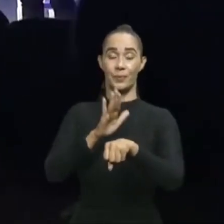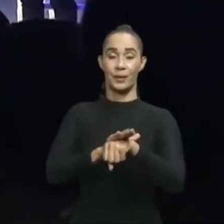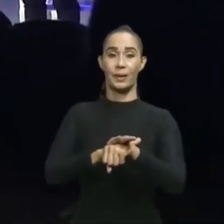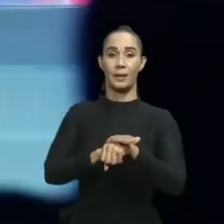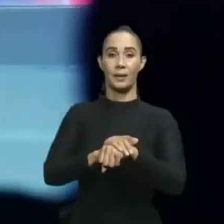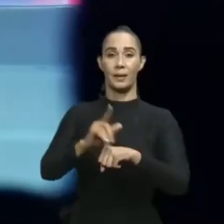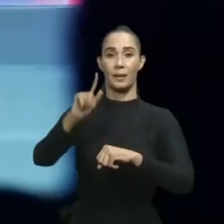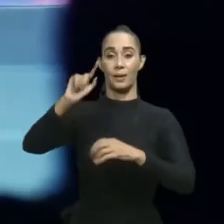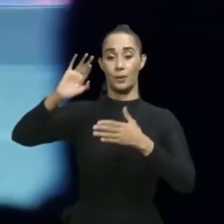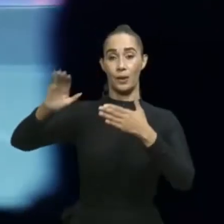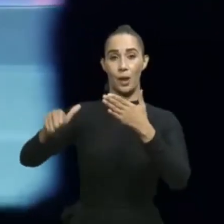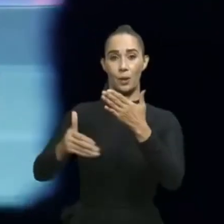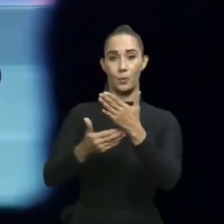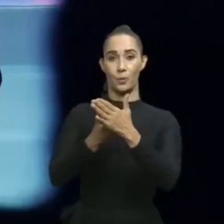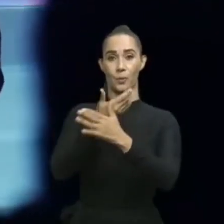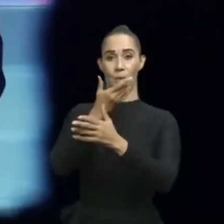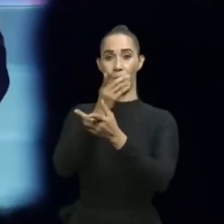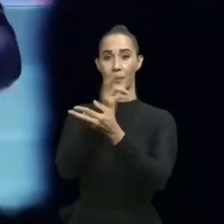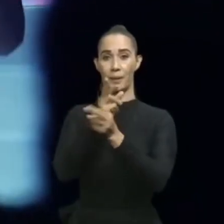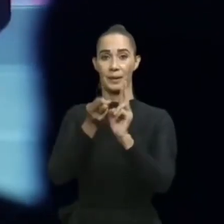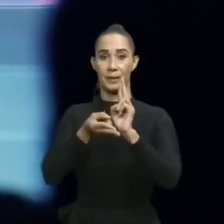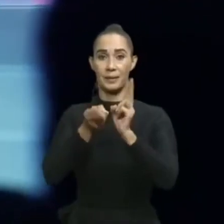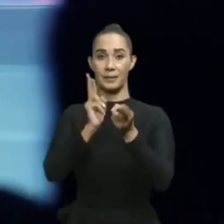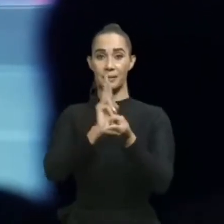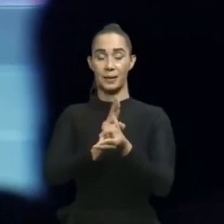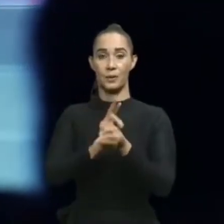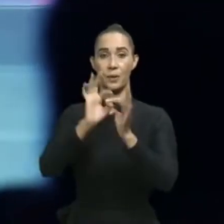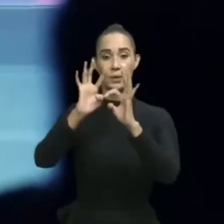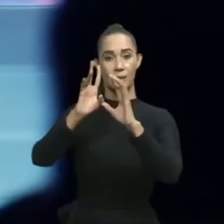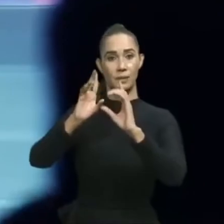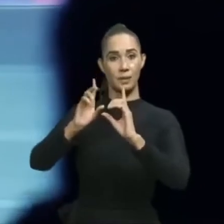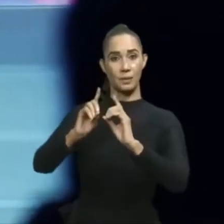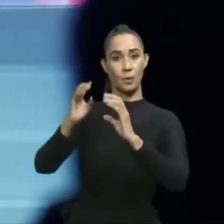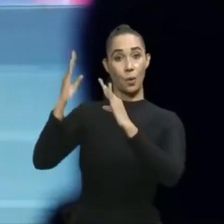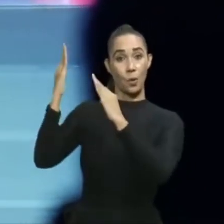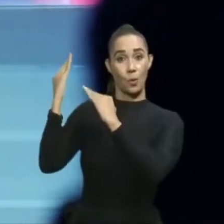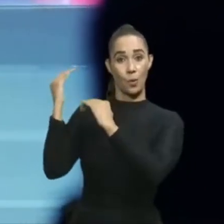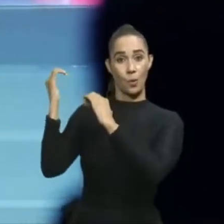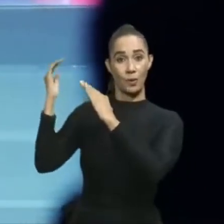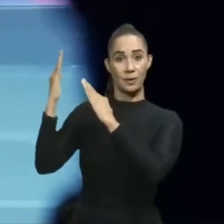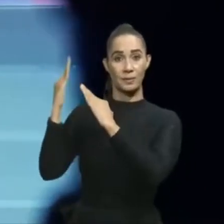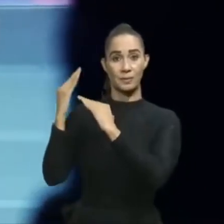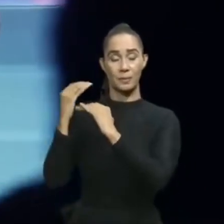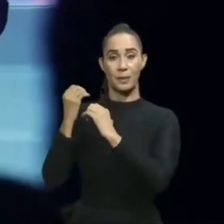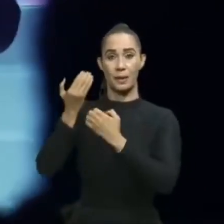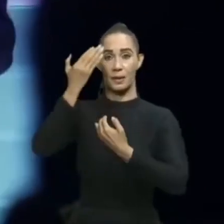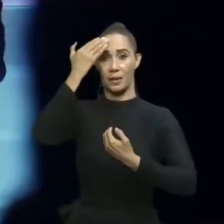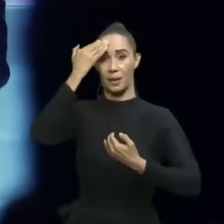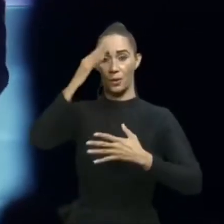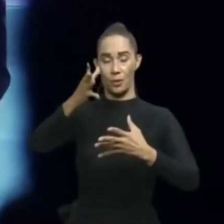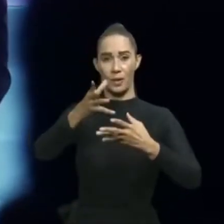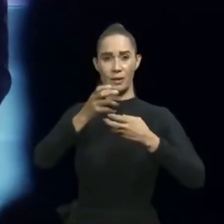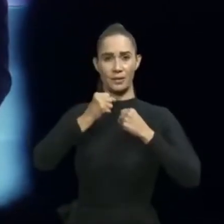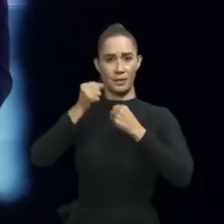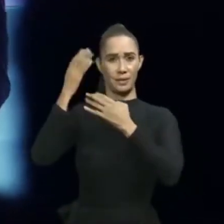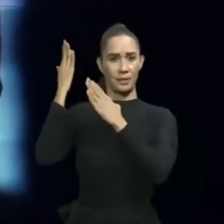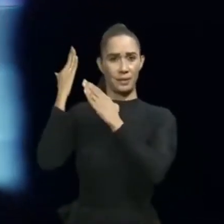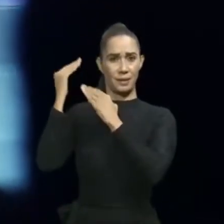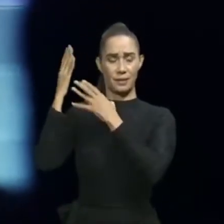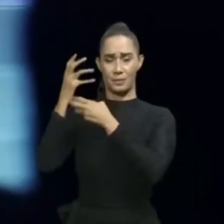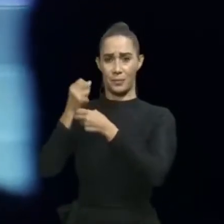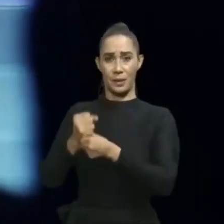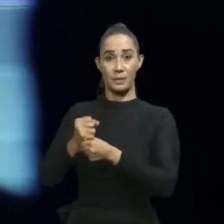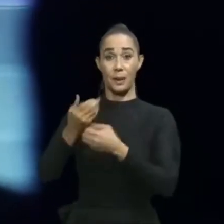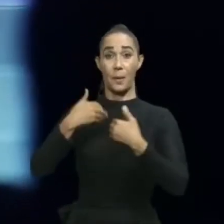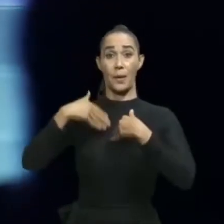a una nueva restauración que se luchará con esperanza no dejes que te quiten la esperanza porque